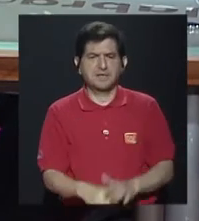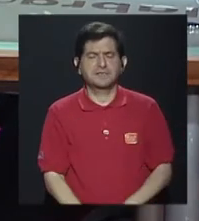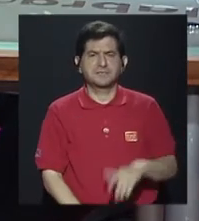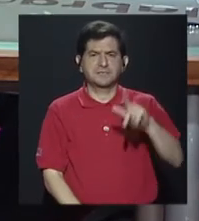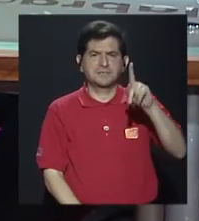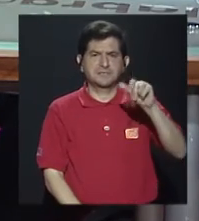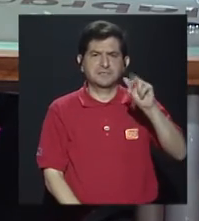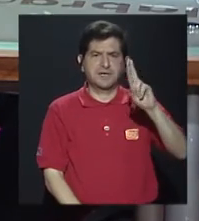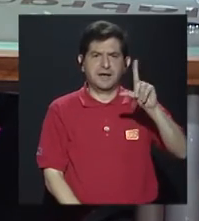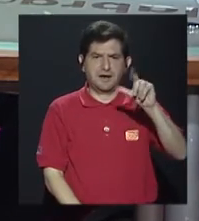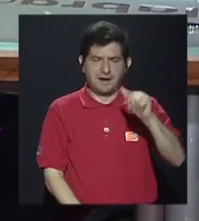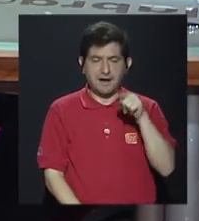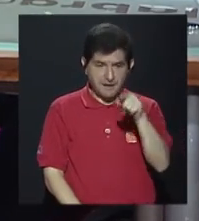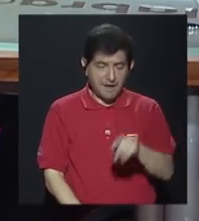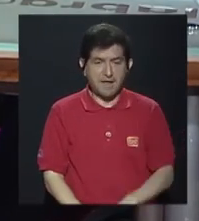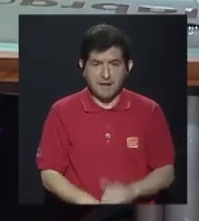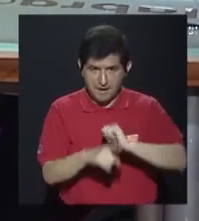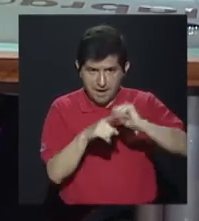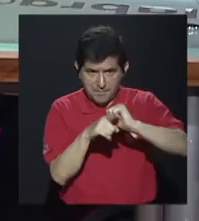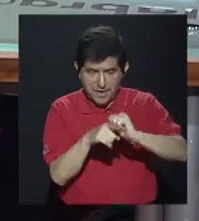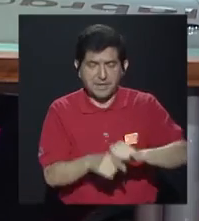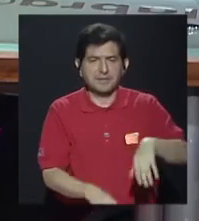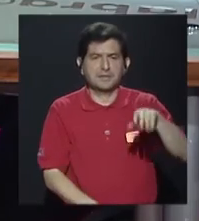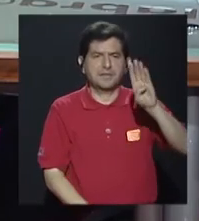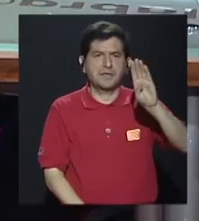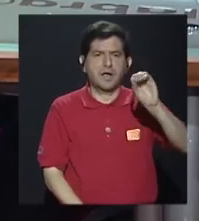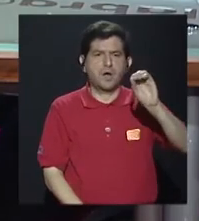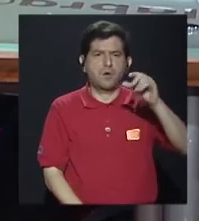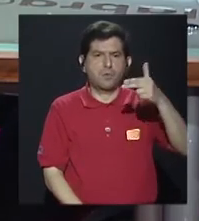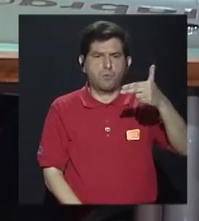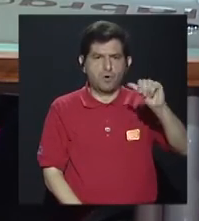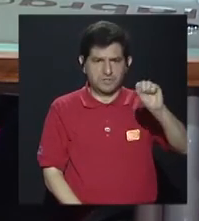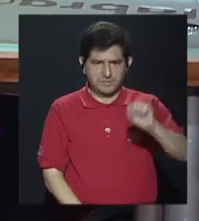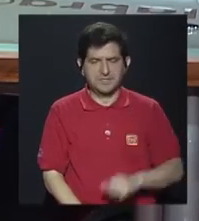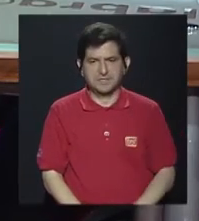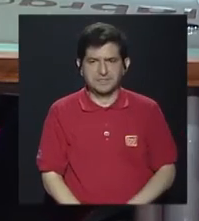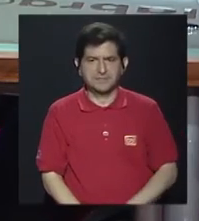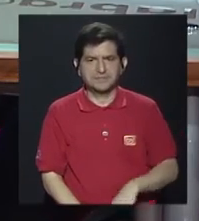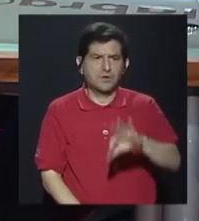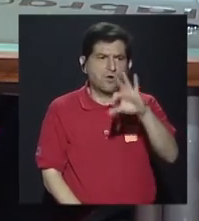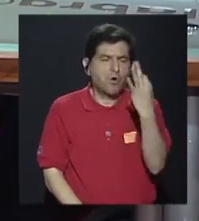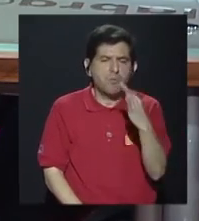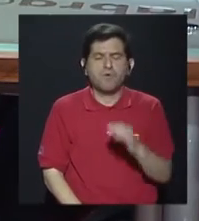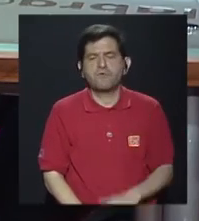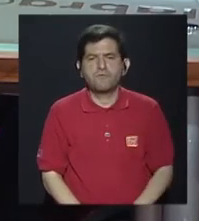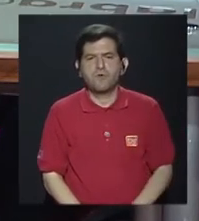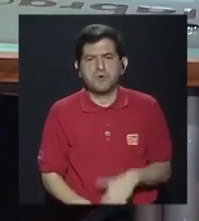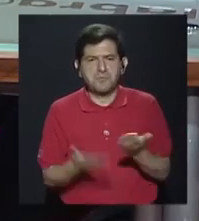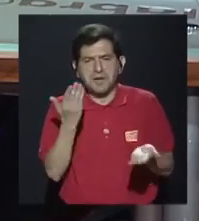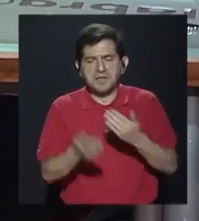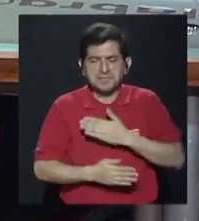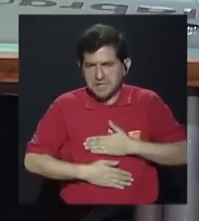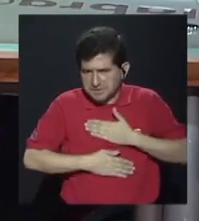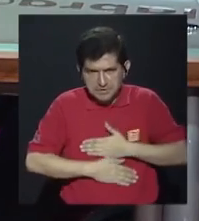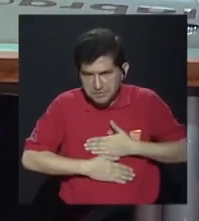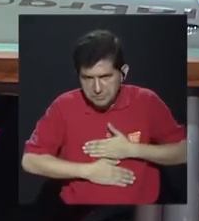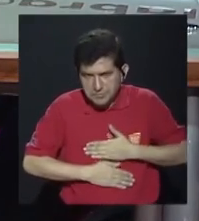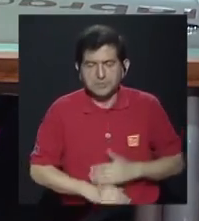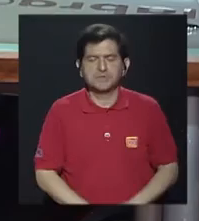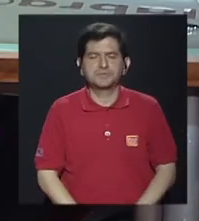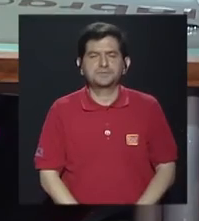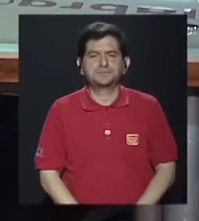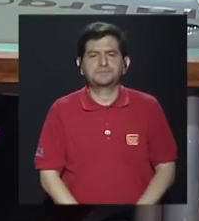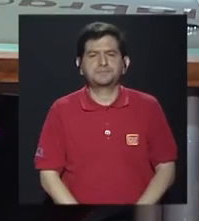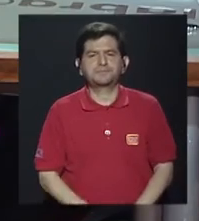a entrenar bochas también, ¿verdad? Por lo menos como deporte. Como pasatiempo. Sí,